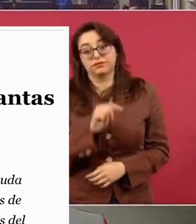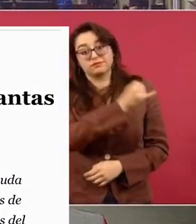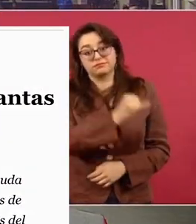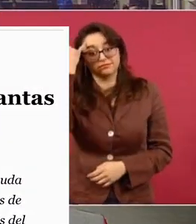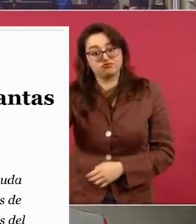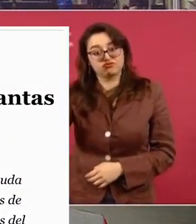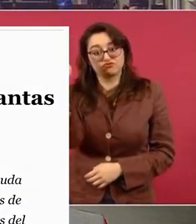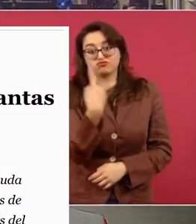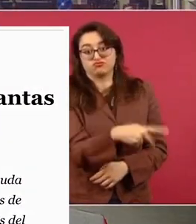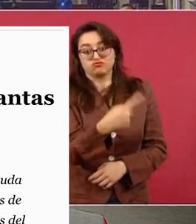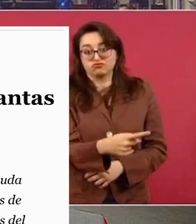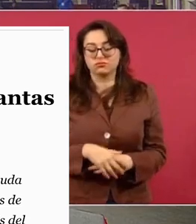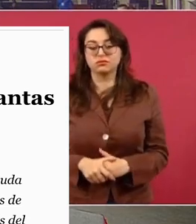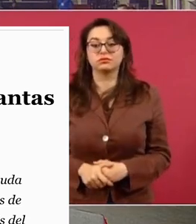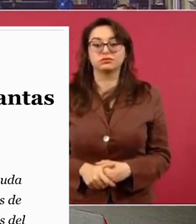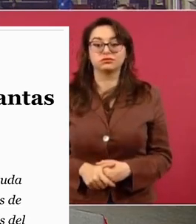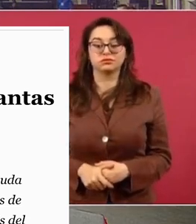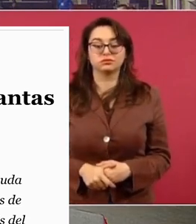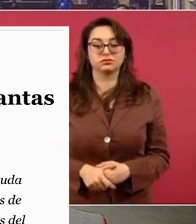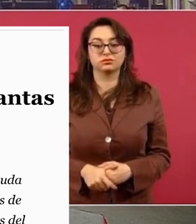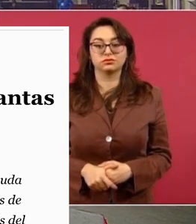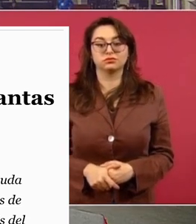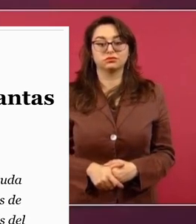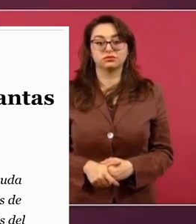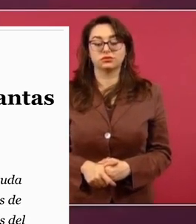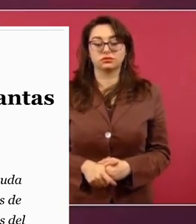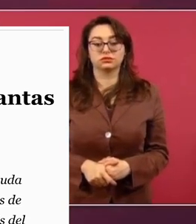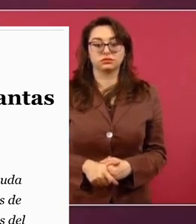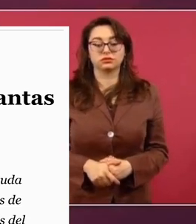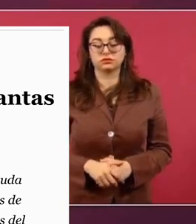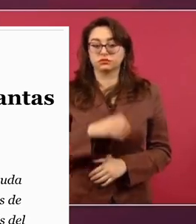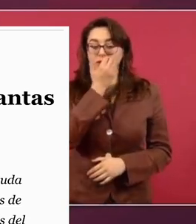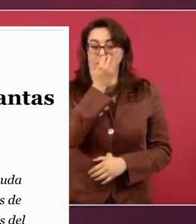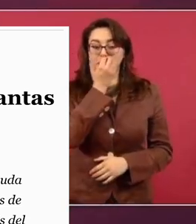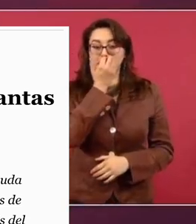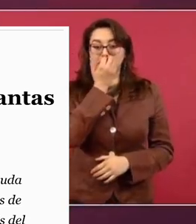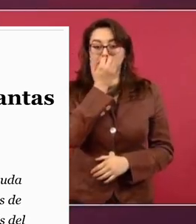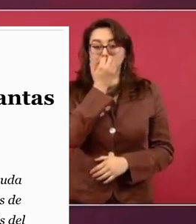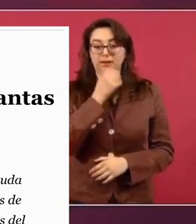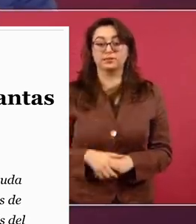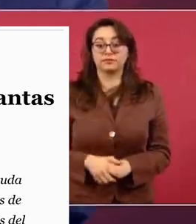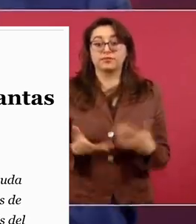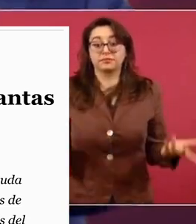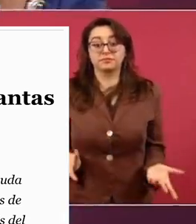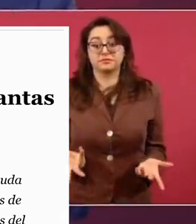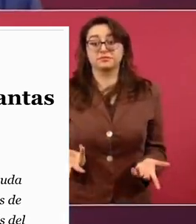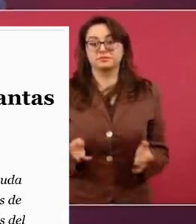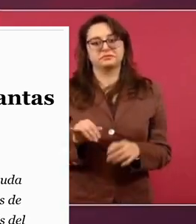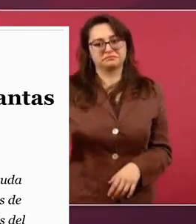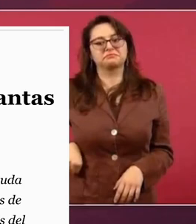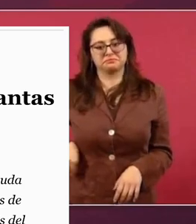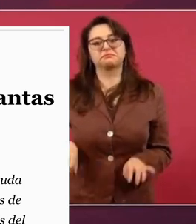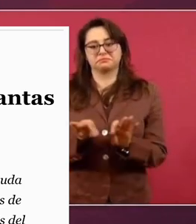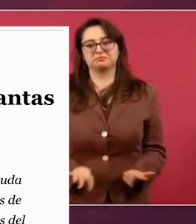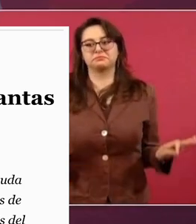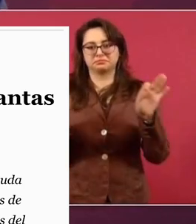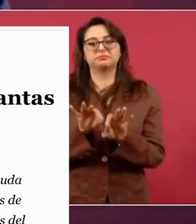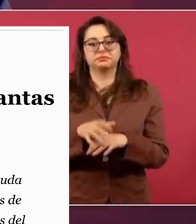¿Es un fondo privado que se va a pagar? No, no es la banca de desarrollo. Todo esto no podríamos hacerlo. También es muy interesante tu